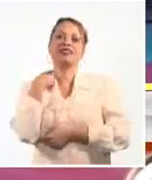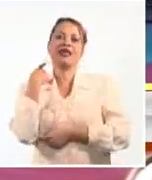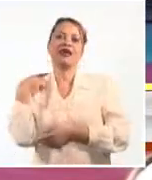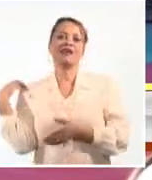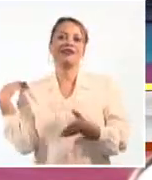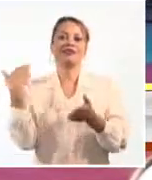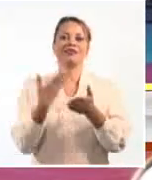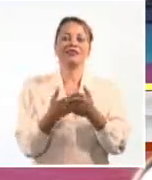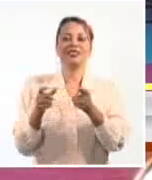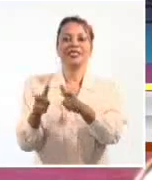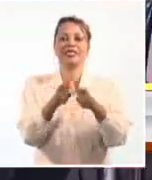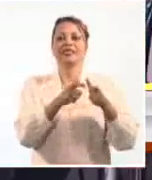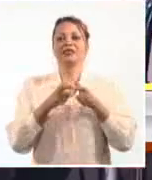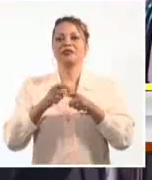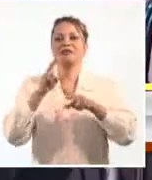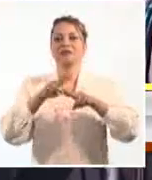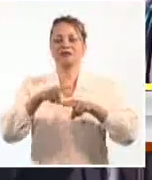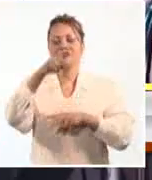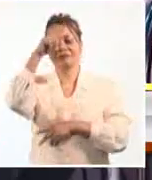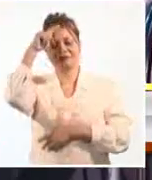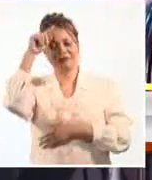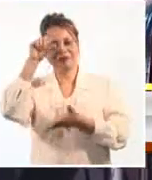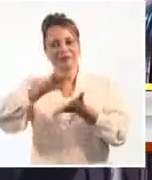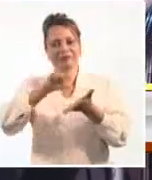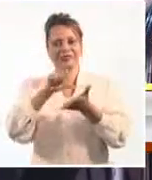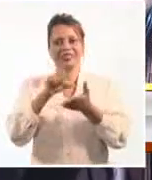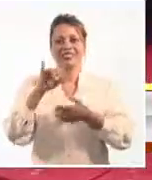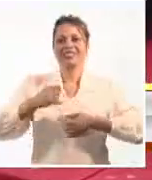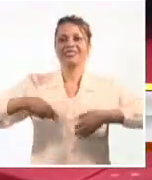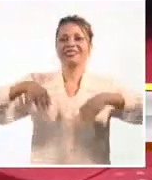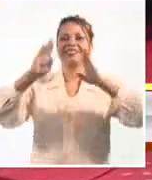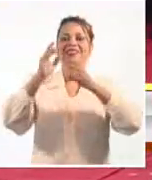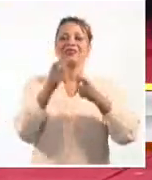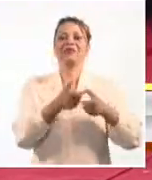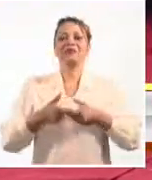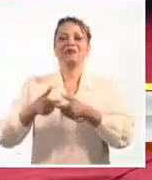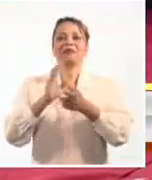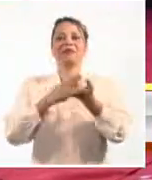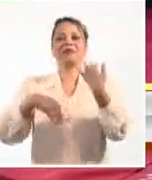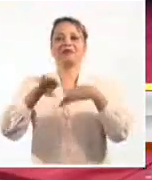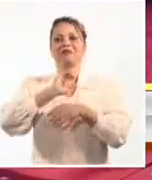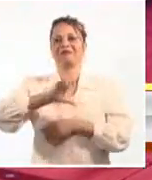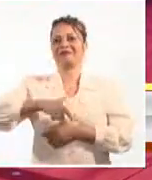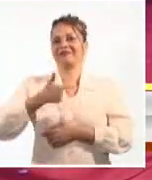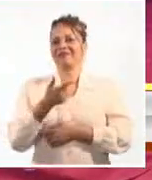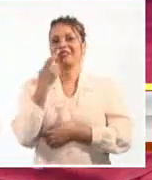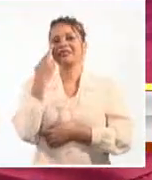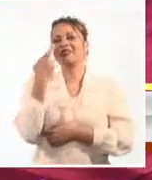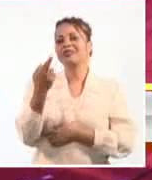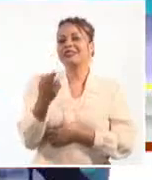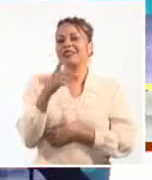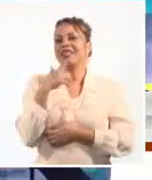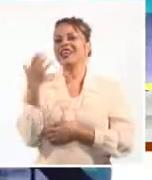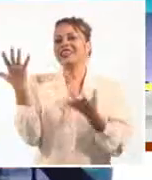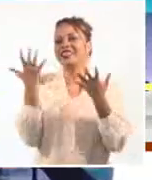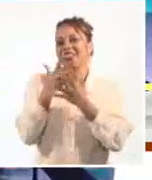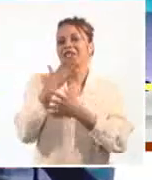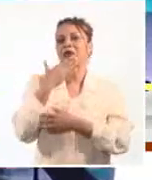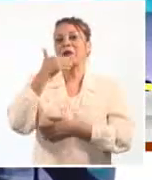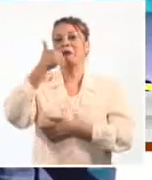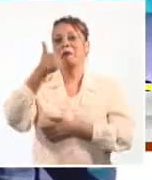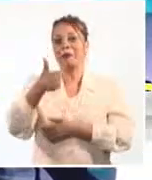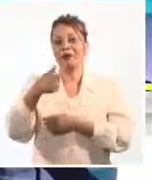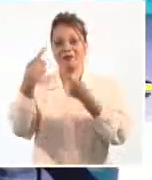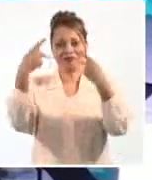Asociación Hermanos Saiz y los centros, institutos y consejos del Ministerio de Cultura para reconocer a los más destacados exponentes